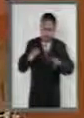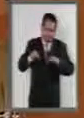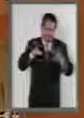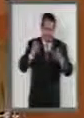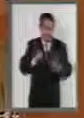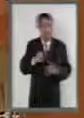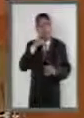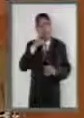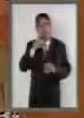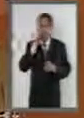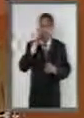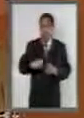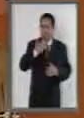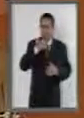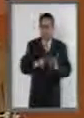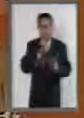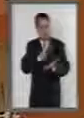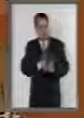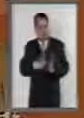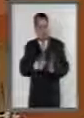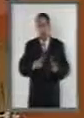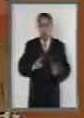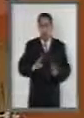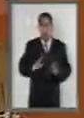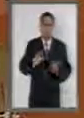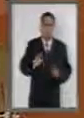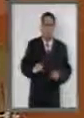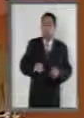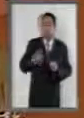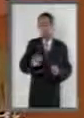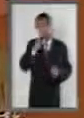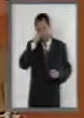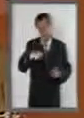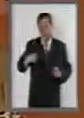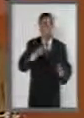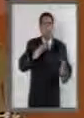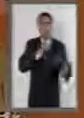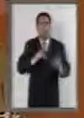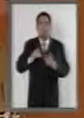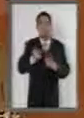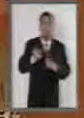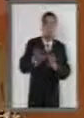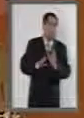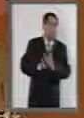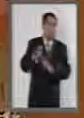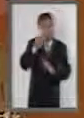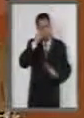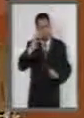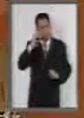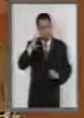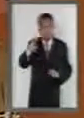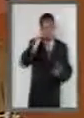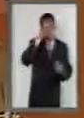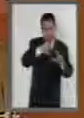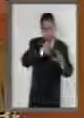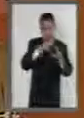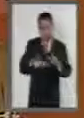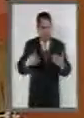ambiente legal adecuado para generar un crecimiento económico por el futuro de